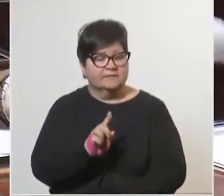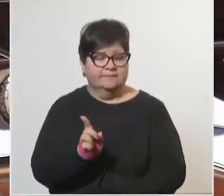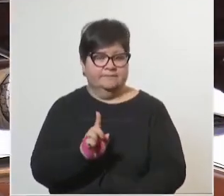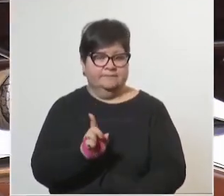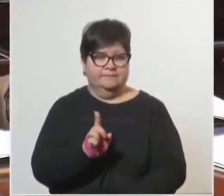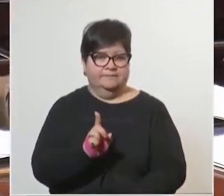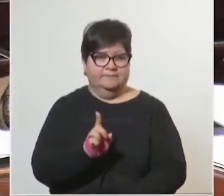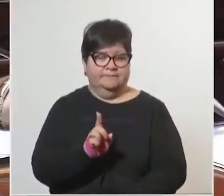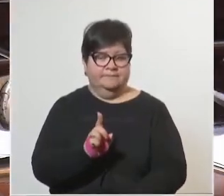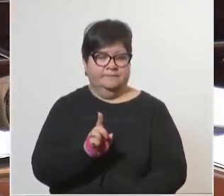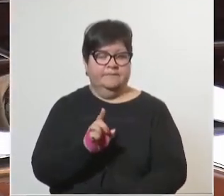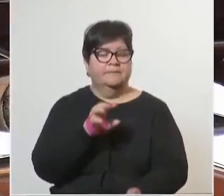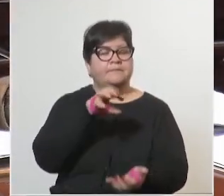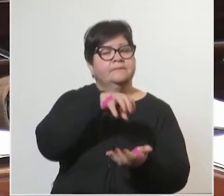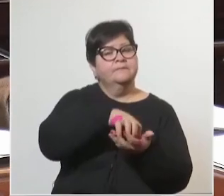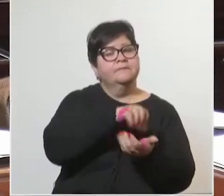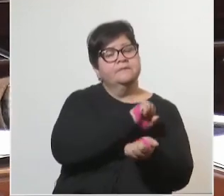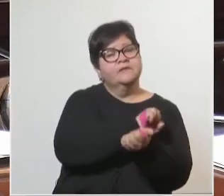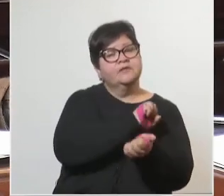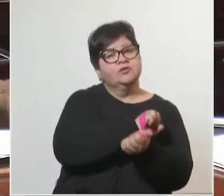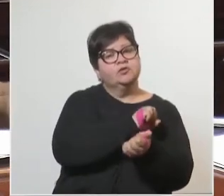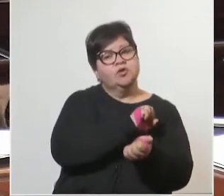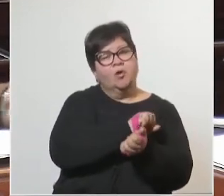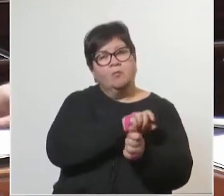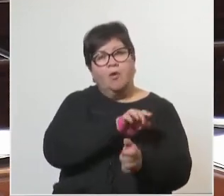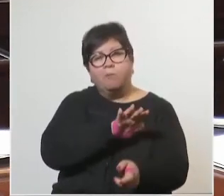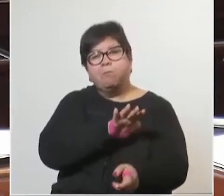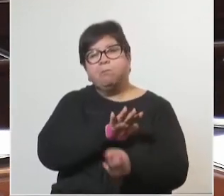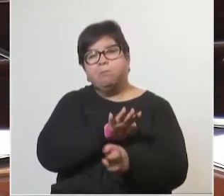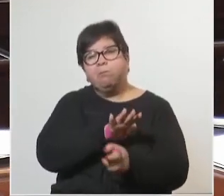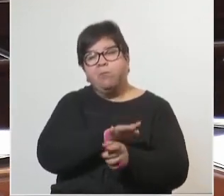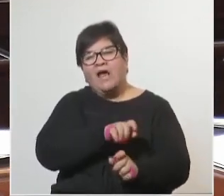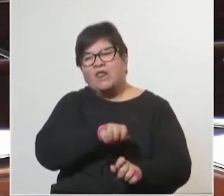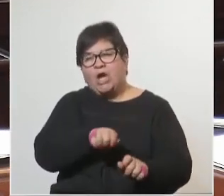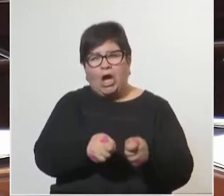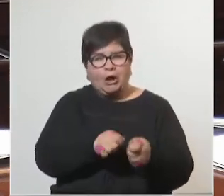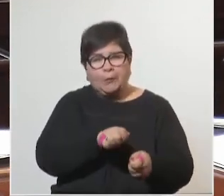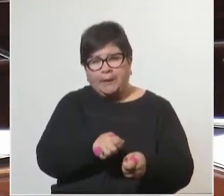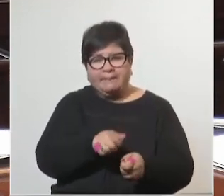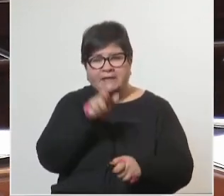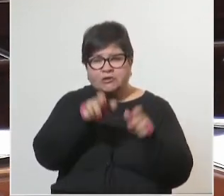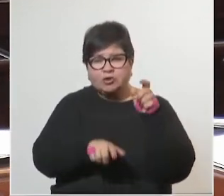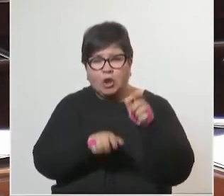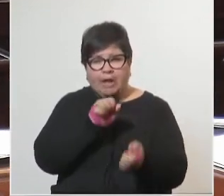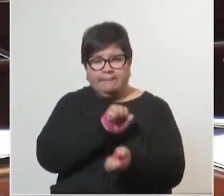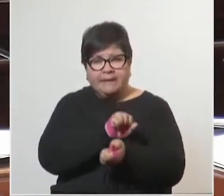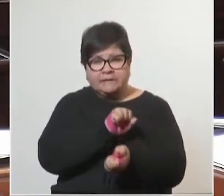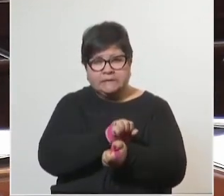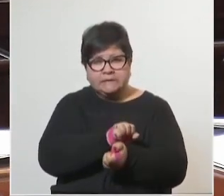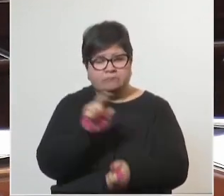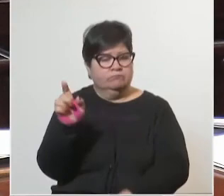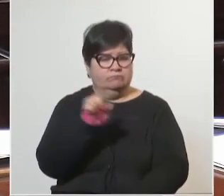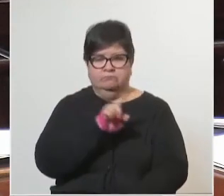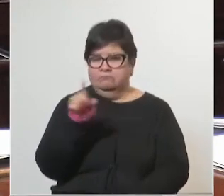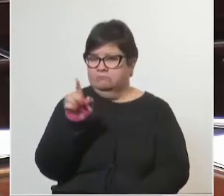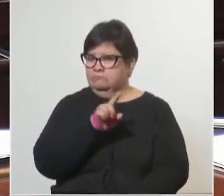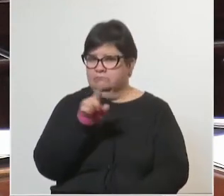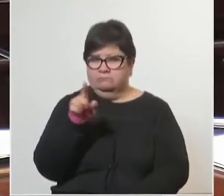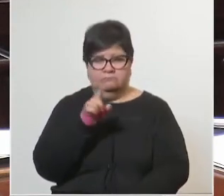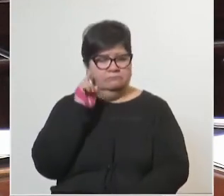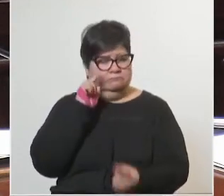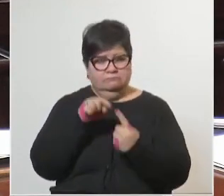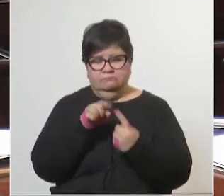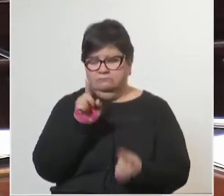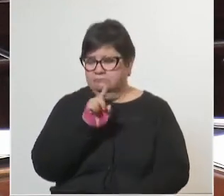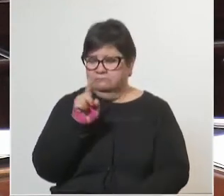La prisión no está dirigida a mortificar a las personas privadas de libertad. No debe estar